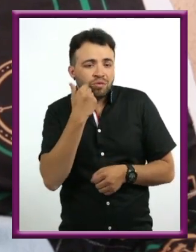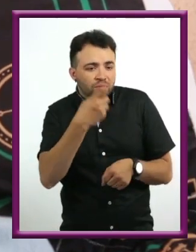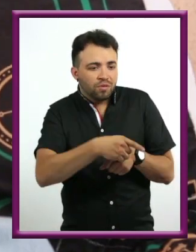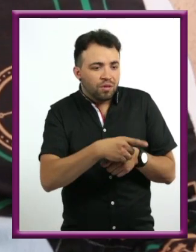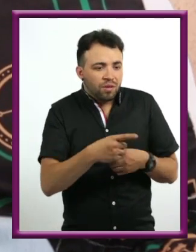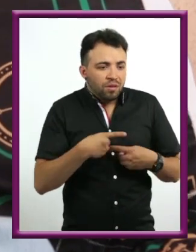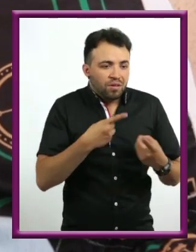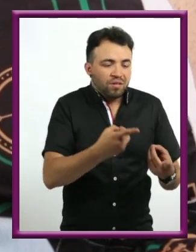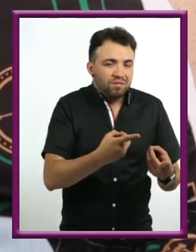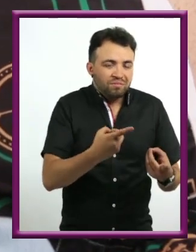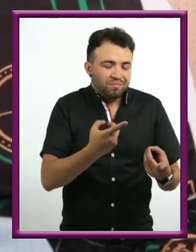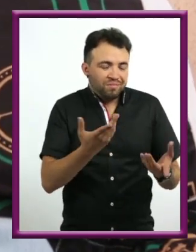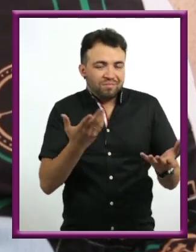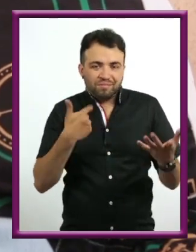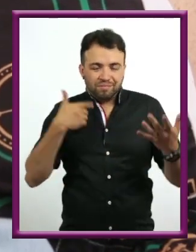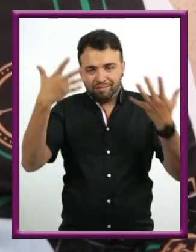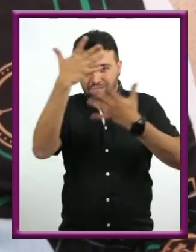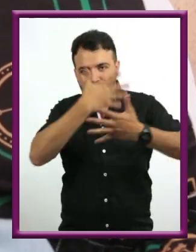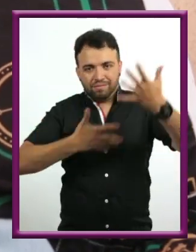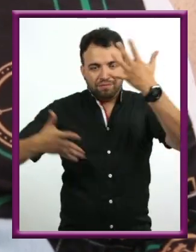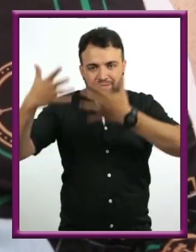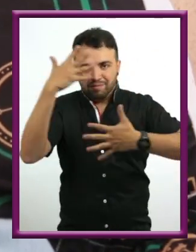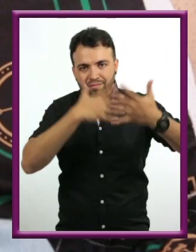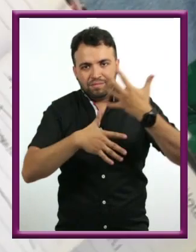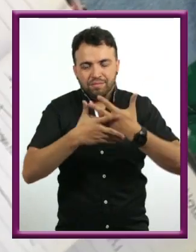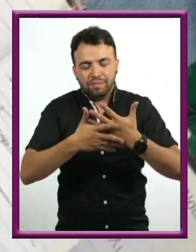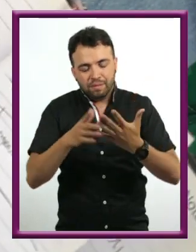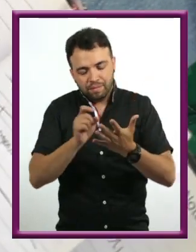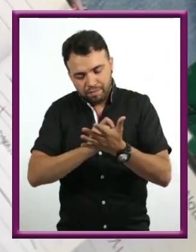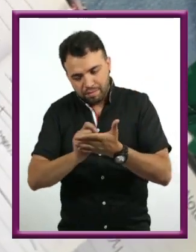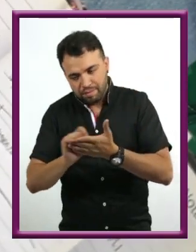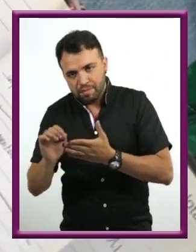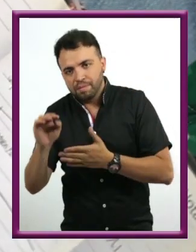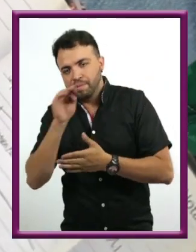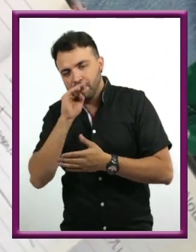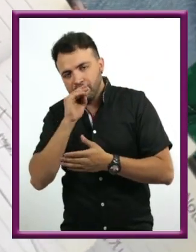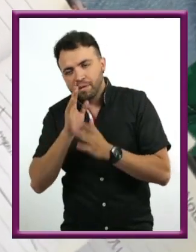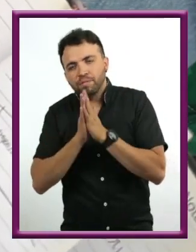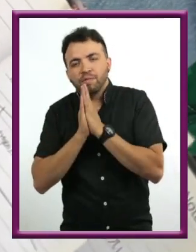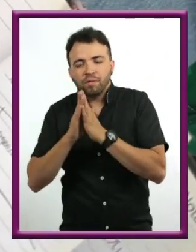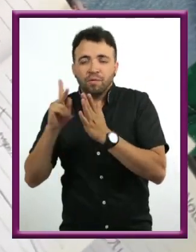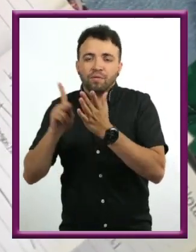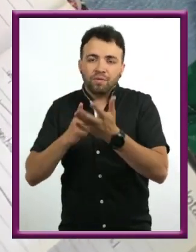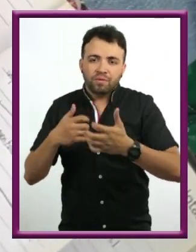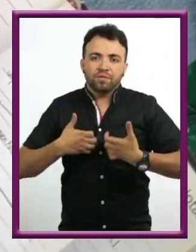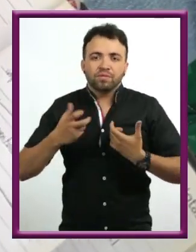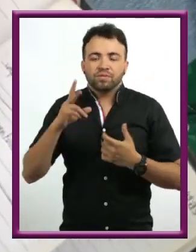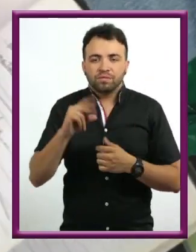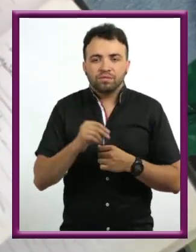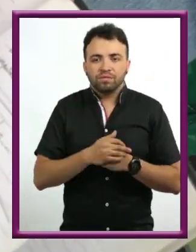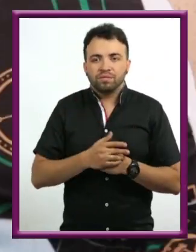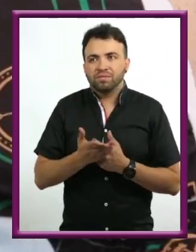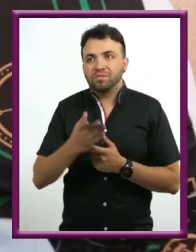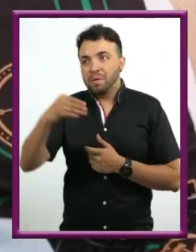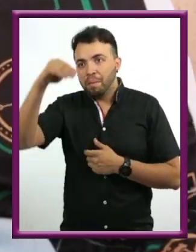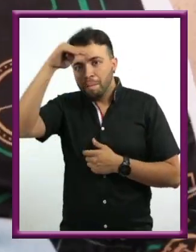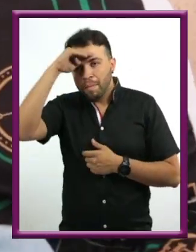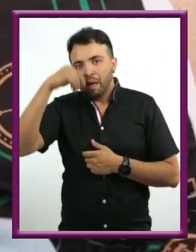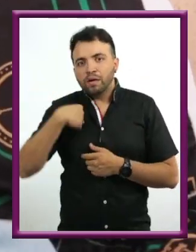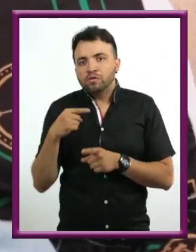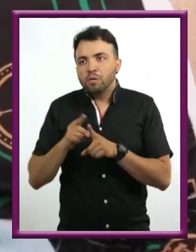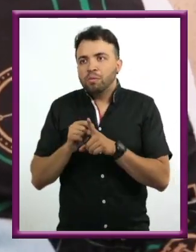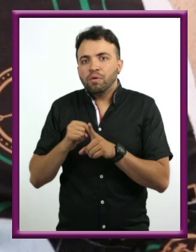quererle hacer daño a nadie, es muy confuso. A ver. Mami, no quiero que te vuelvas a enojar. ¡Ay,